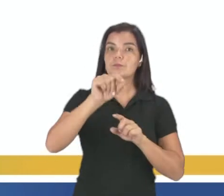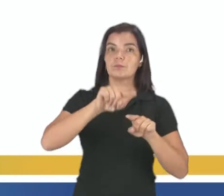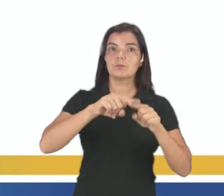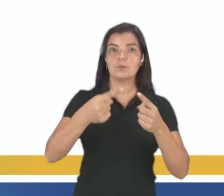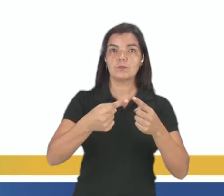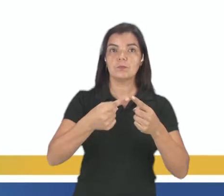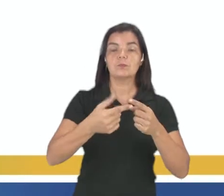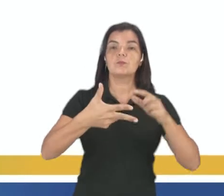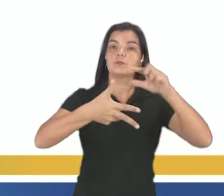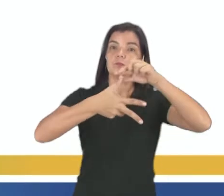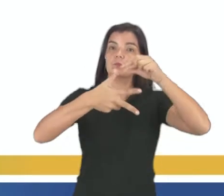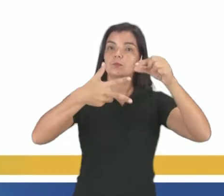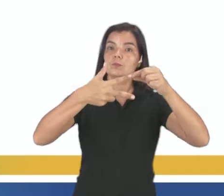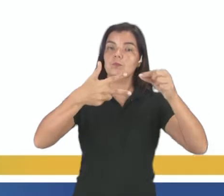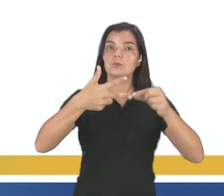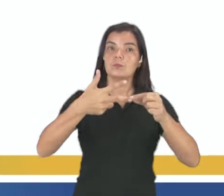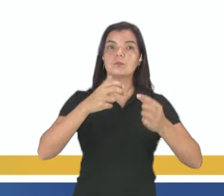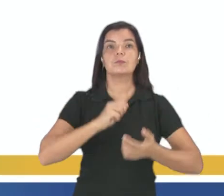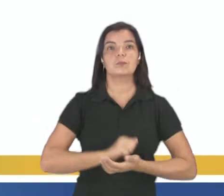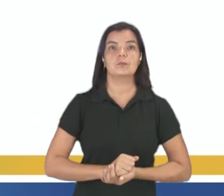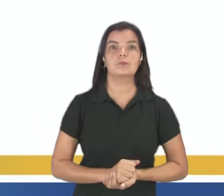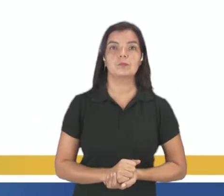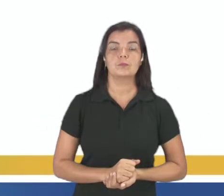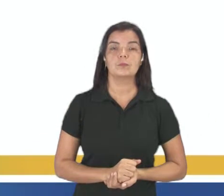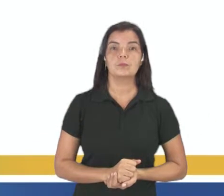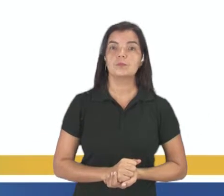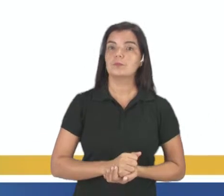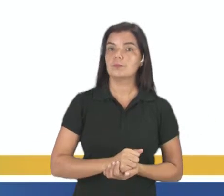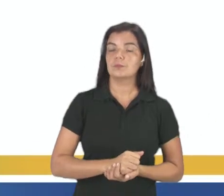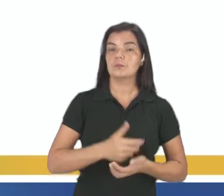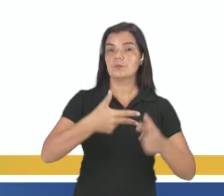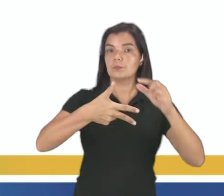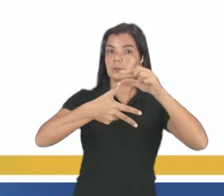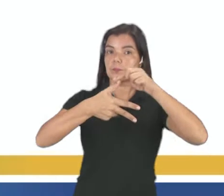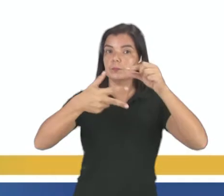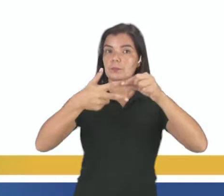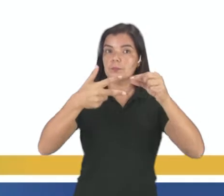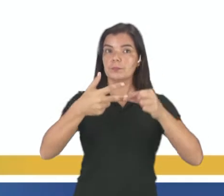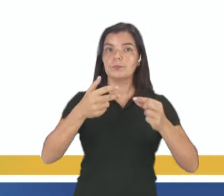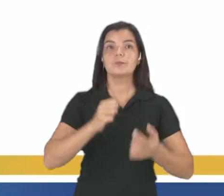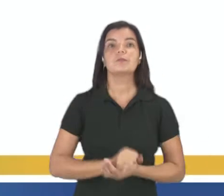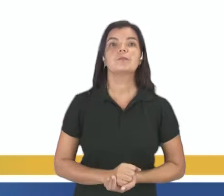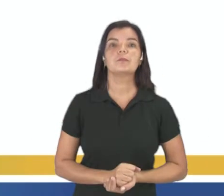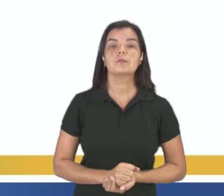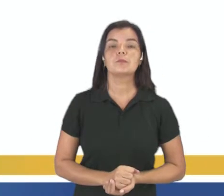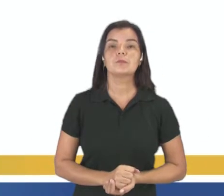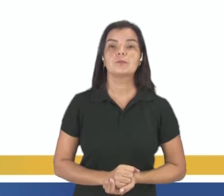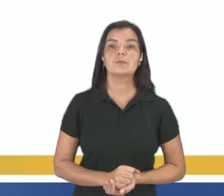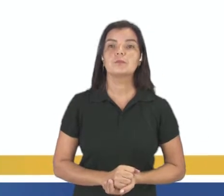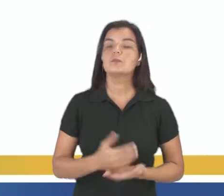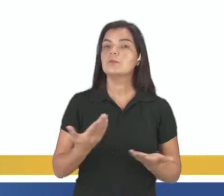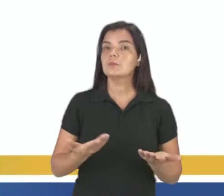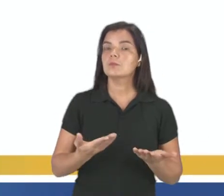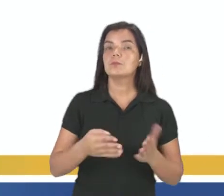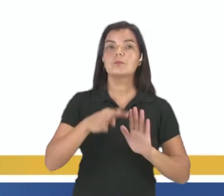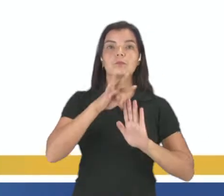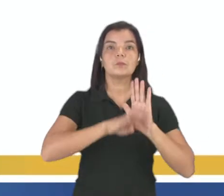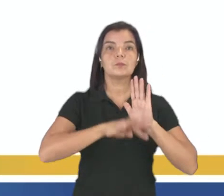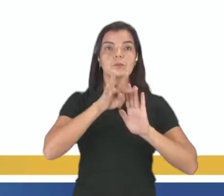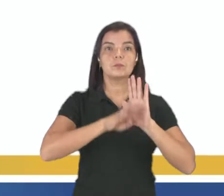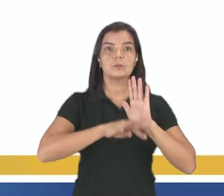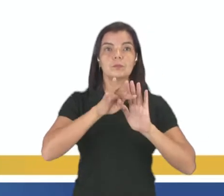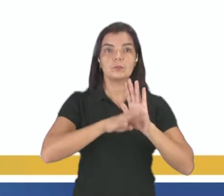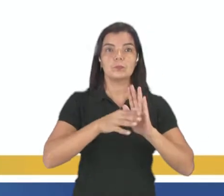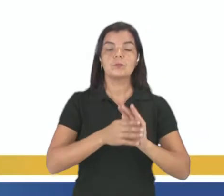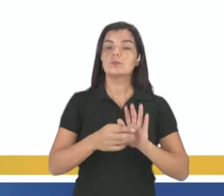el examen nacional de la secundaria, o sea, no ENEM, ¿ok? Este tipo de texto